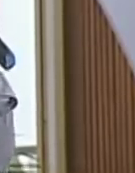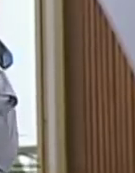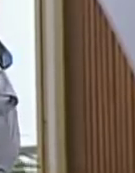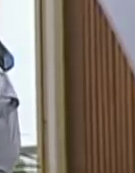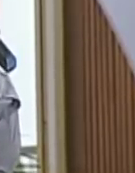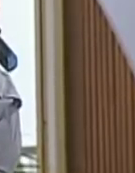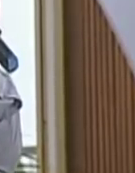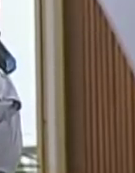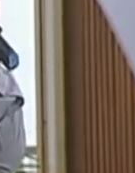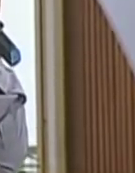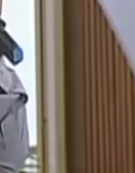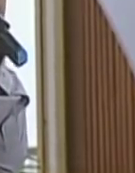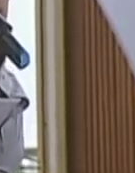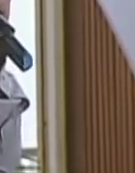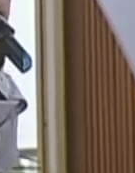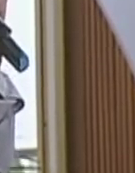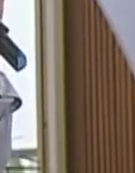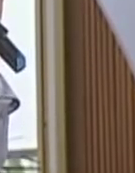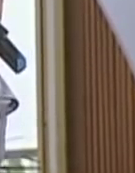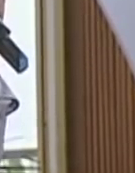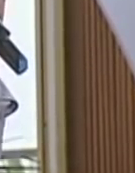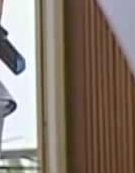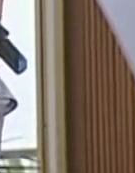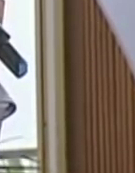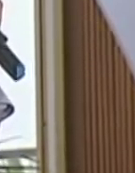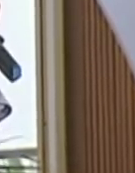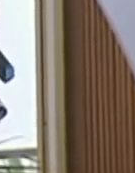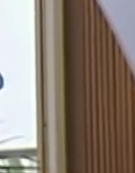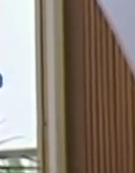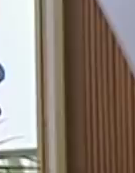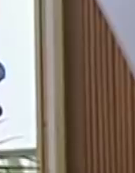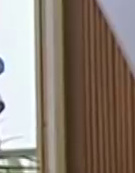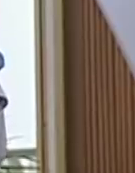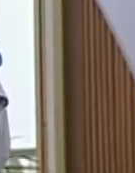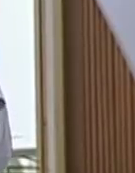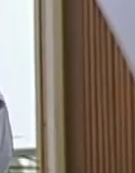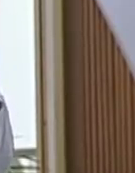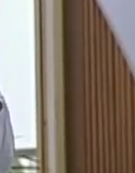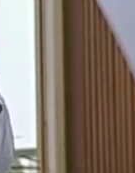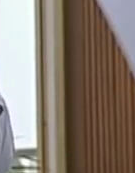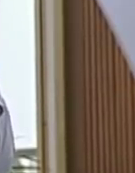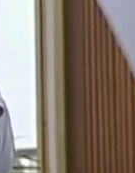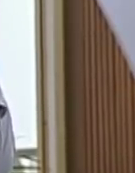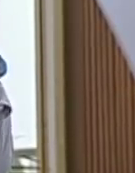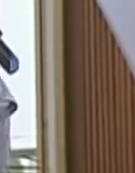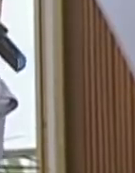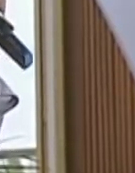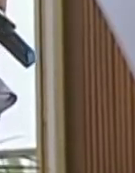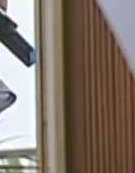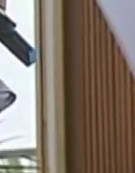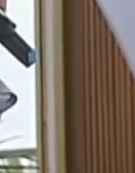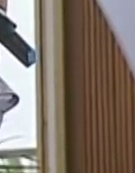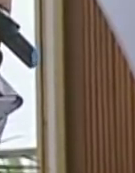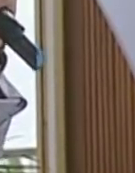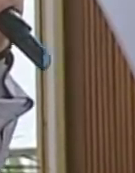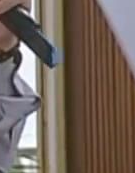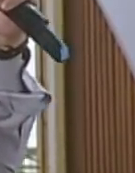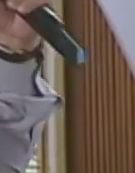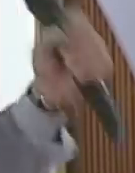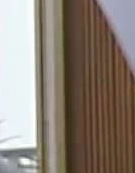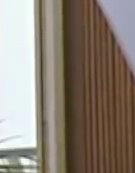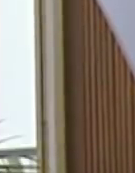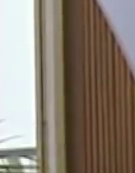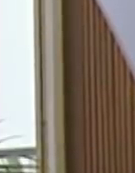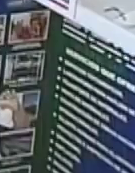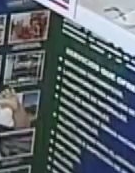bueno, empresa privada y sector público, nosotros a trabajar mancomunadamente para llevar a nuestro país al sitial de honor. Muchas gracias, mi